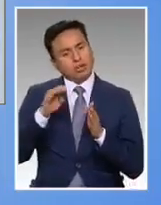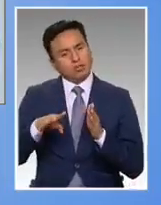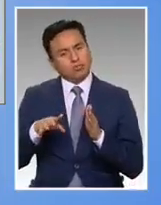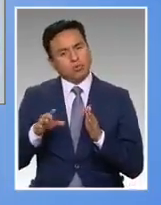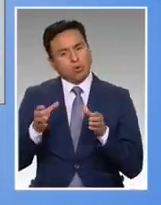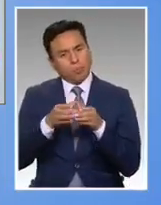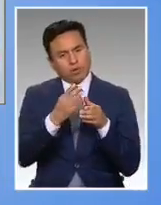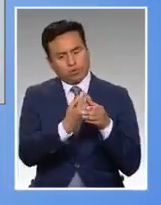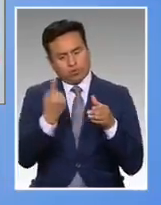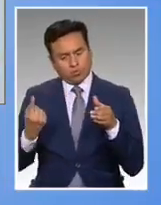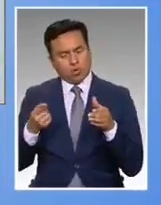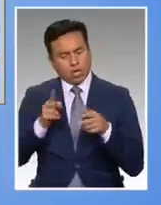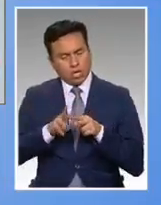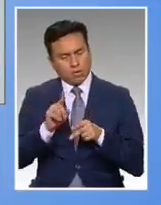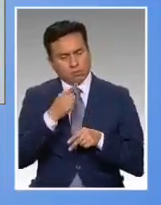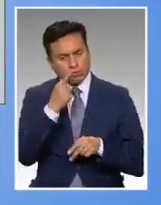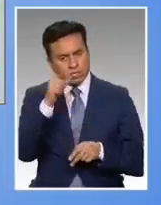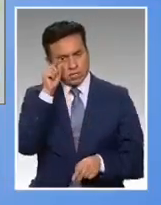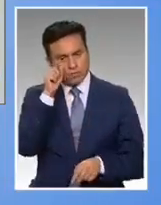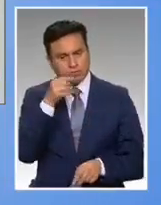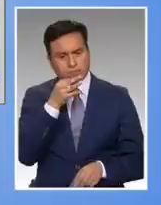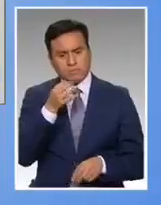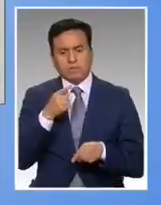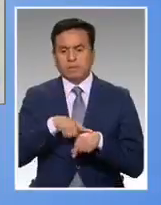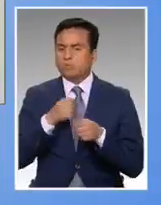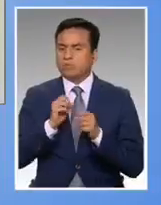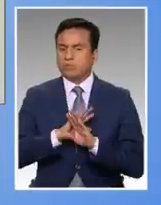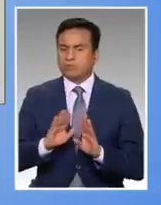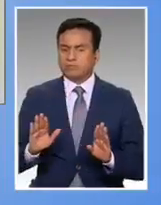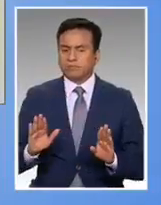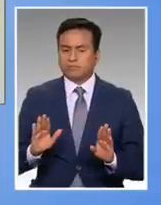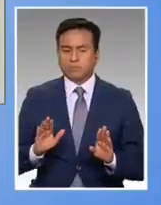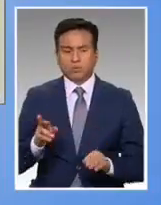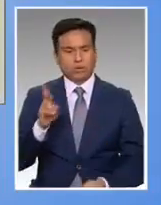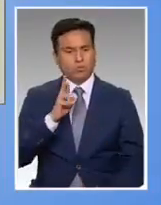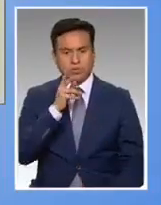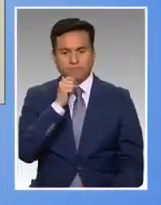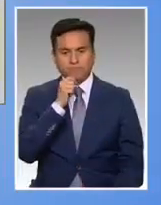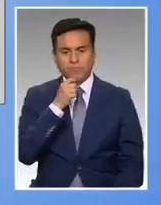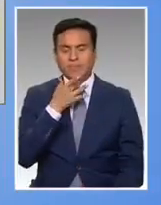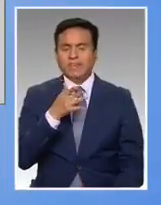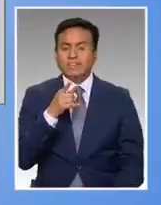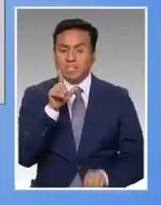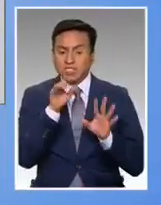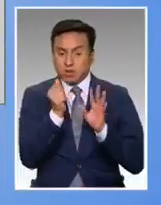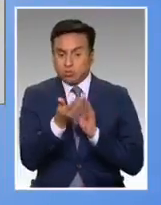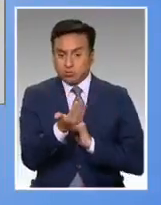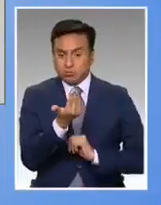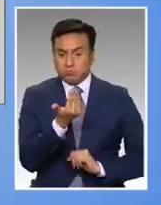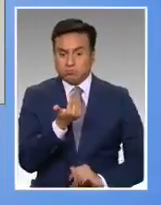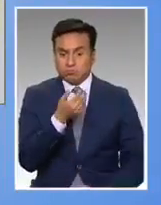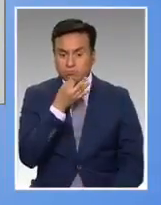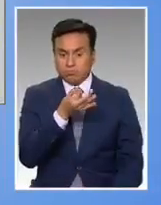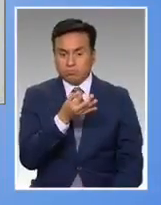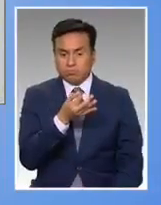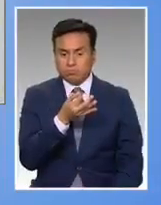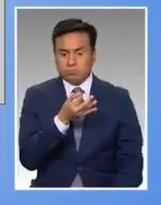haría se fue el tiempo no hay respuesta quedan siete segundos